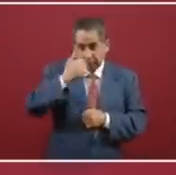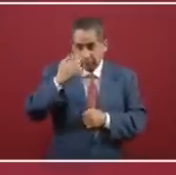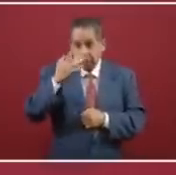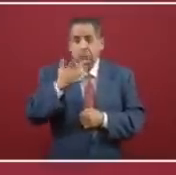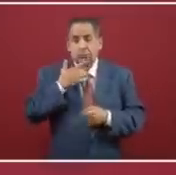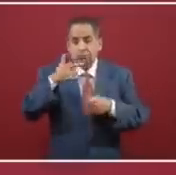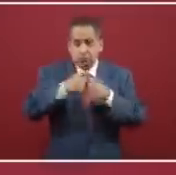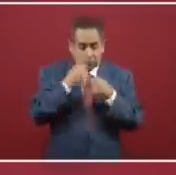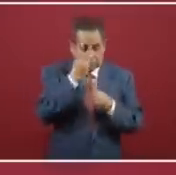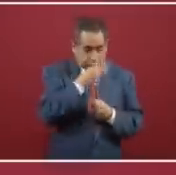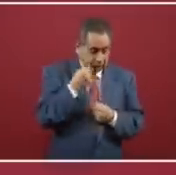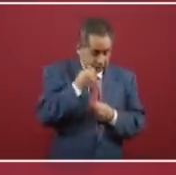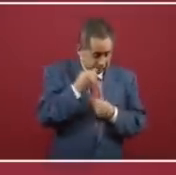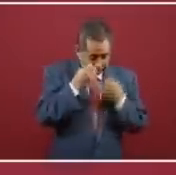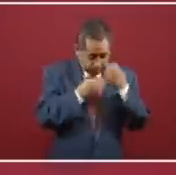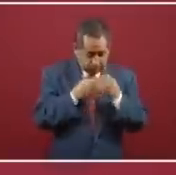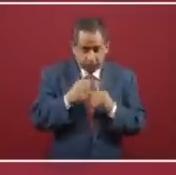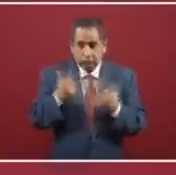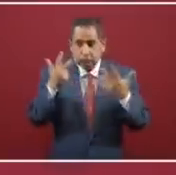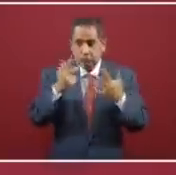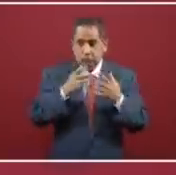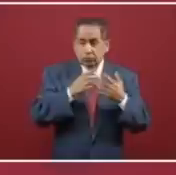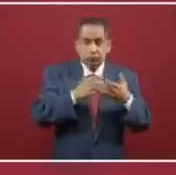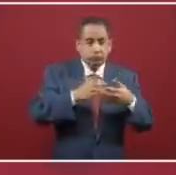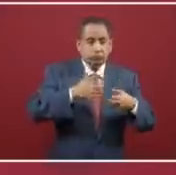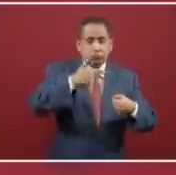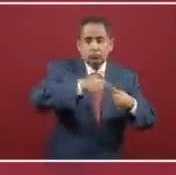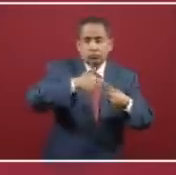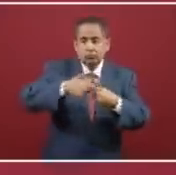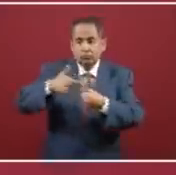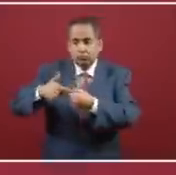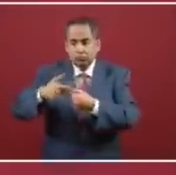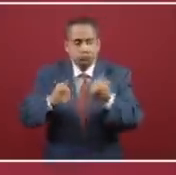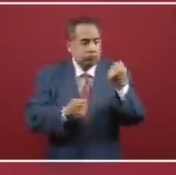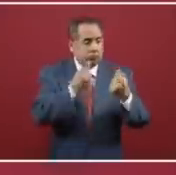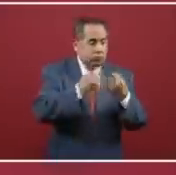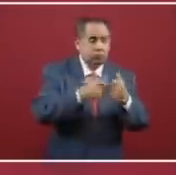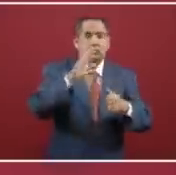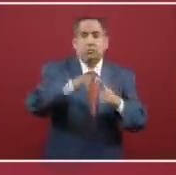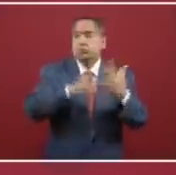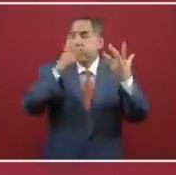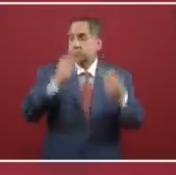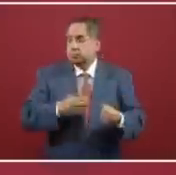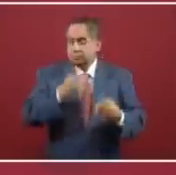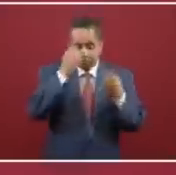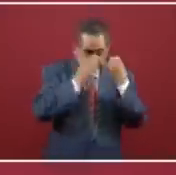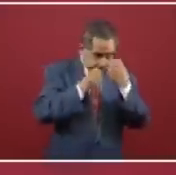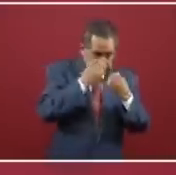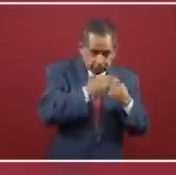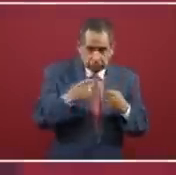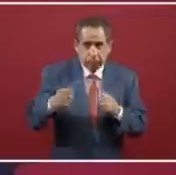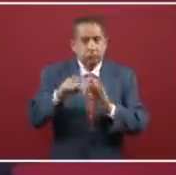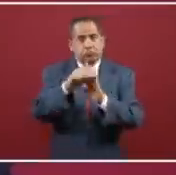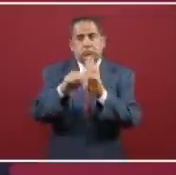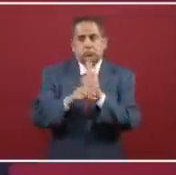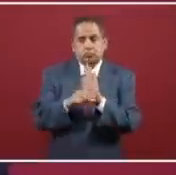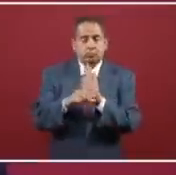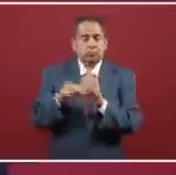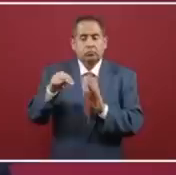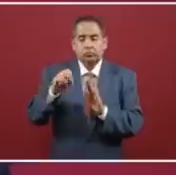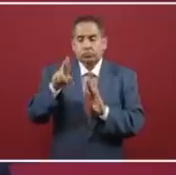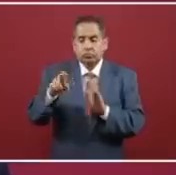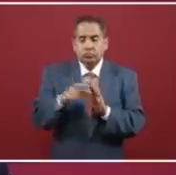servicio con ocho bombas hay algunas que se llevan más gordi en más bombas hay una norma oficial mexicana